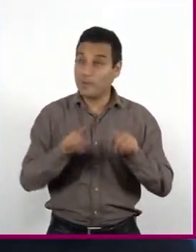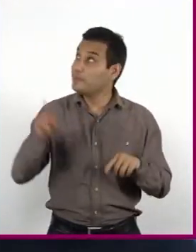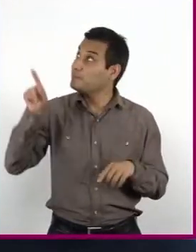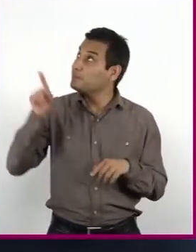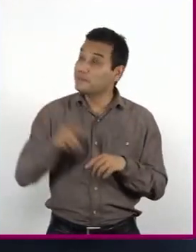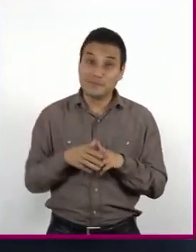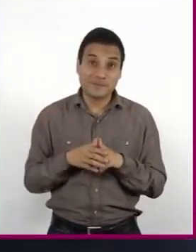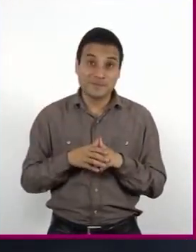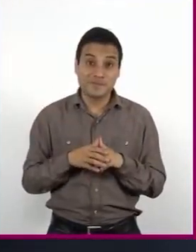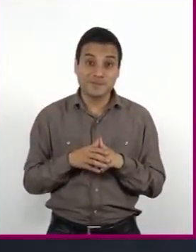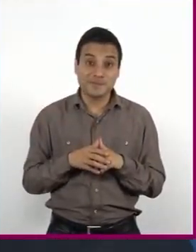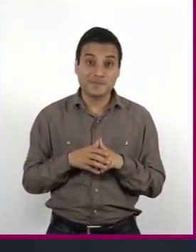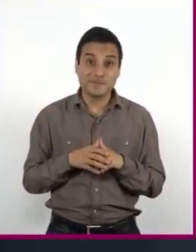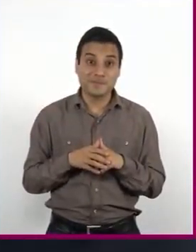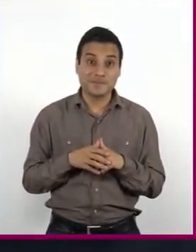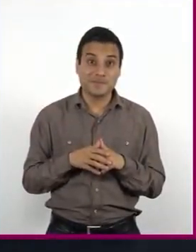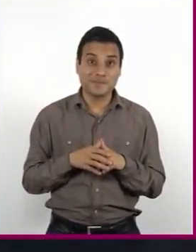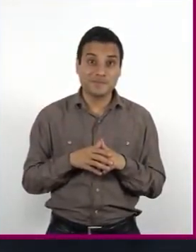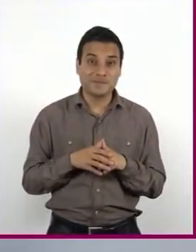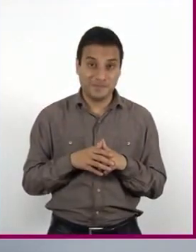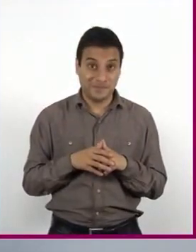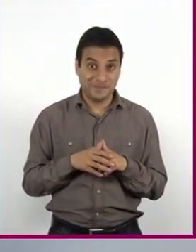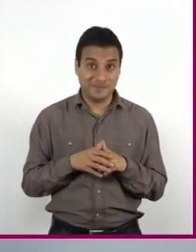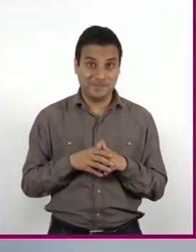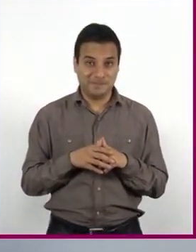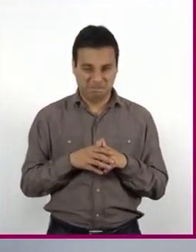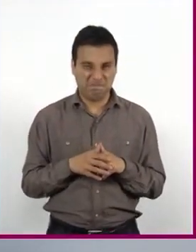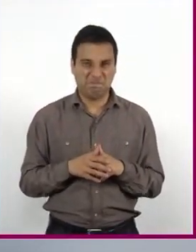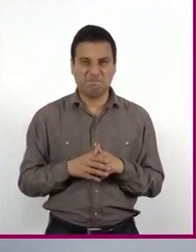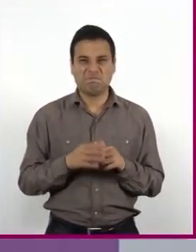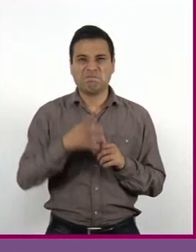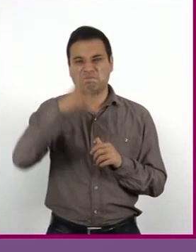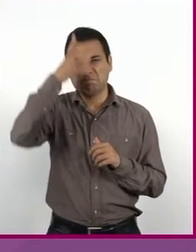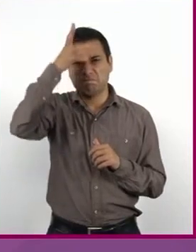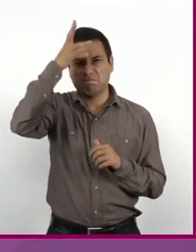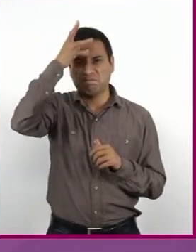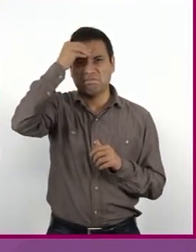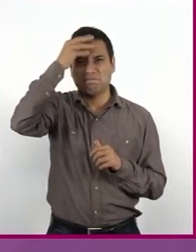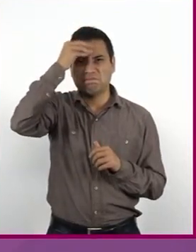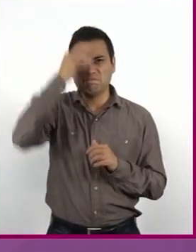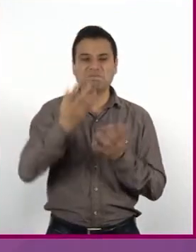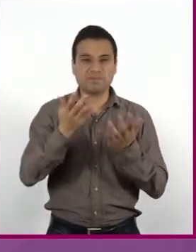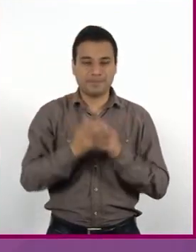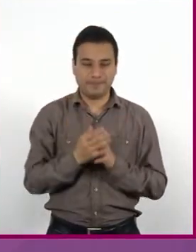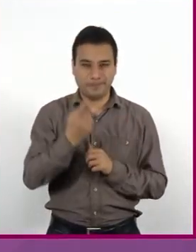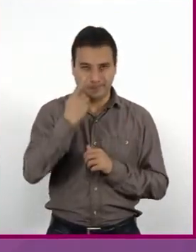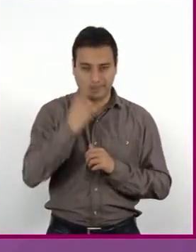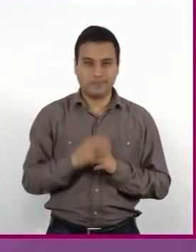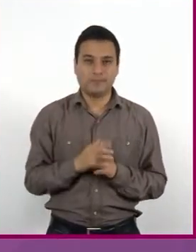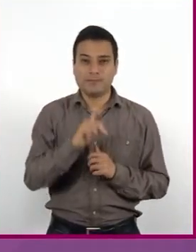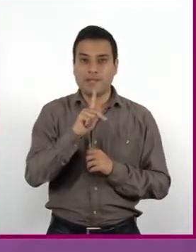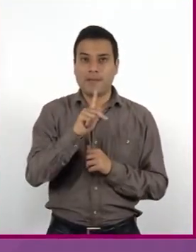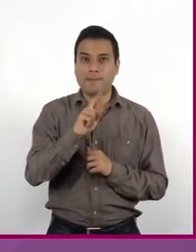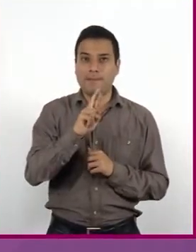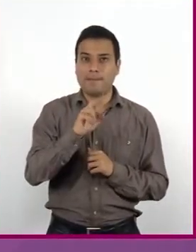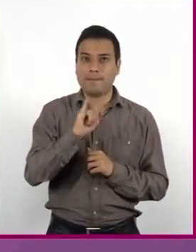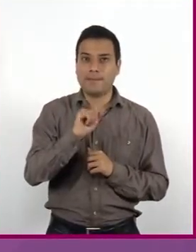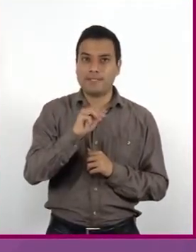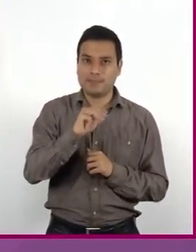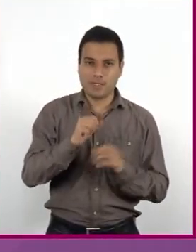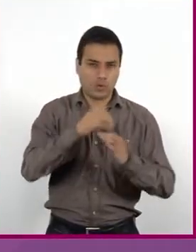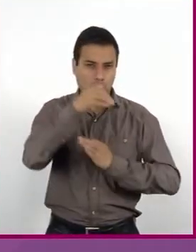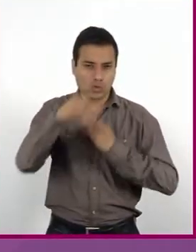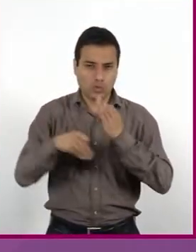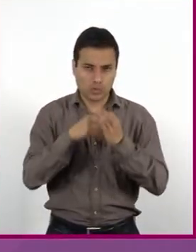triángulos equiláteros. Formalicemos lo que hemos aprendido. Todos los prismas son